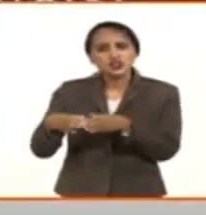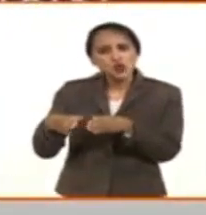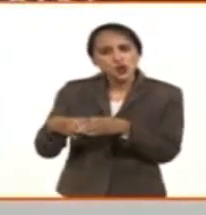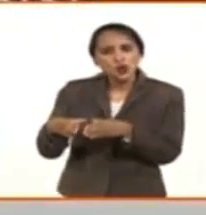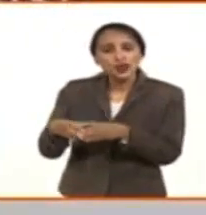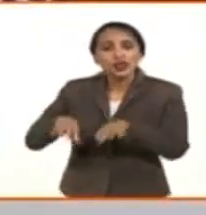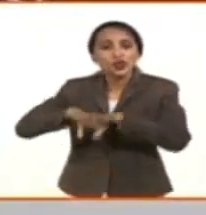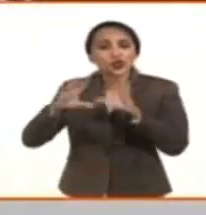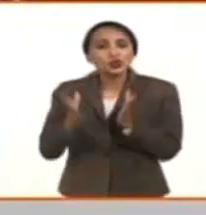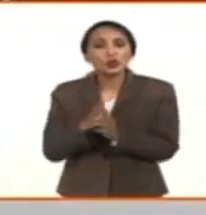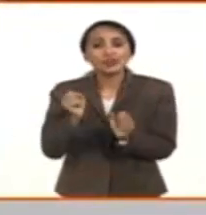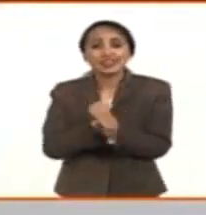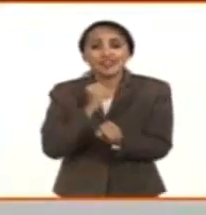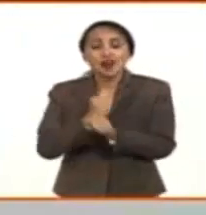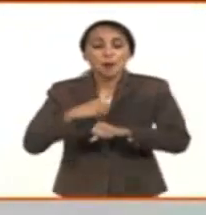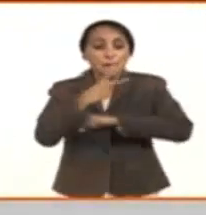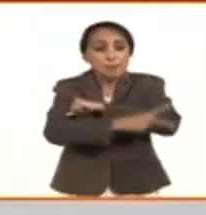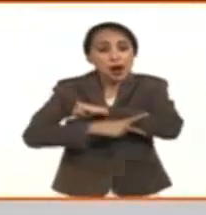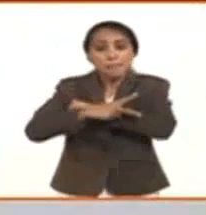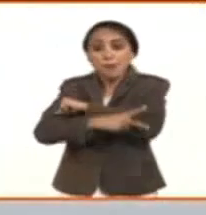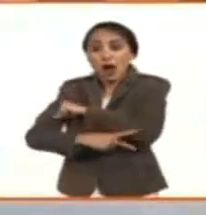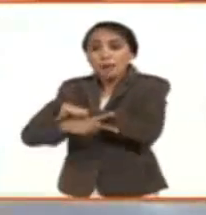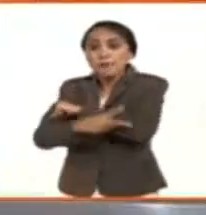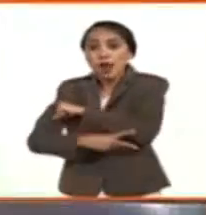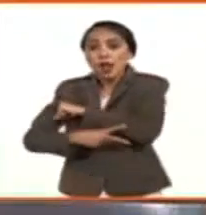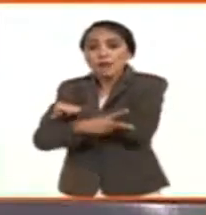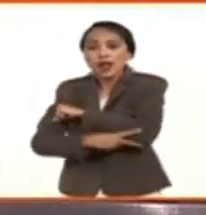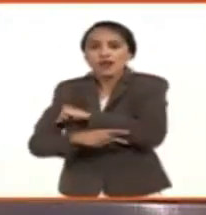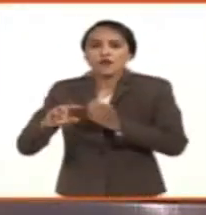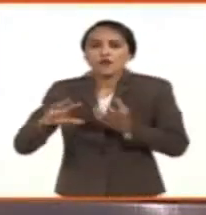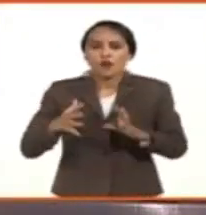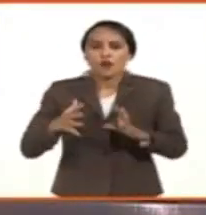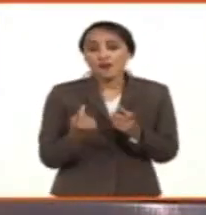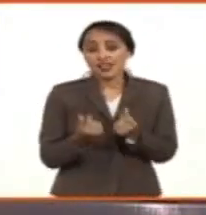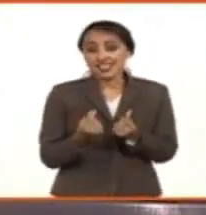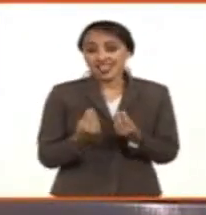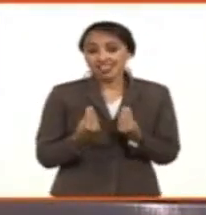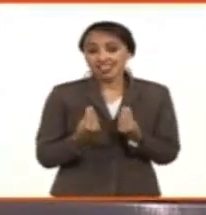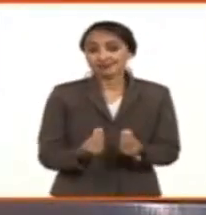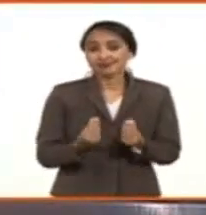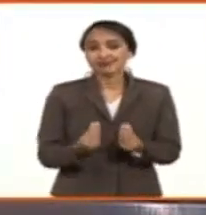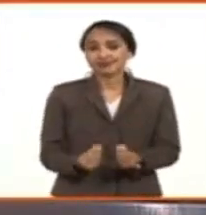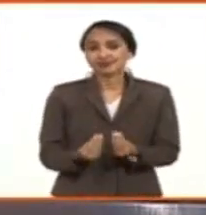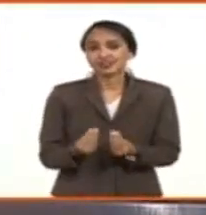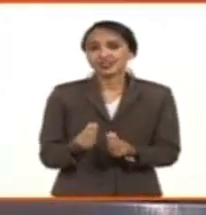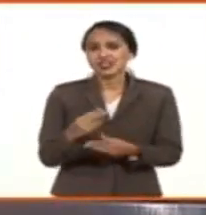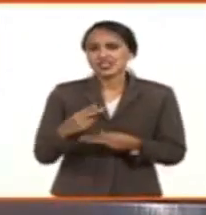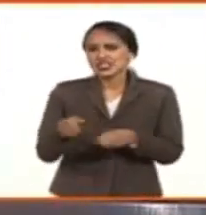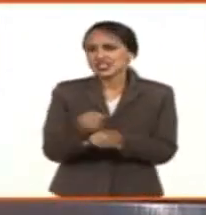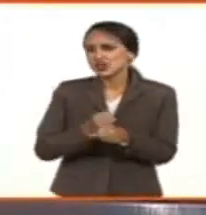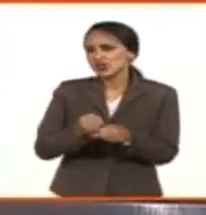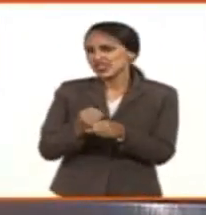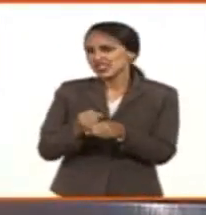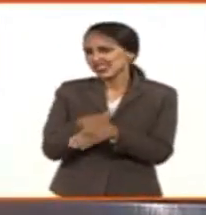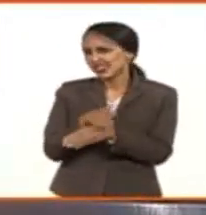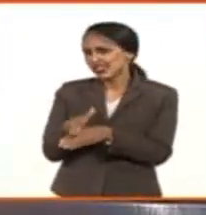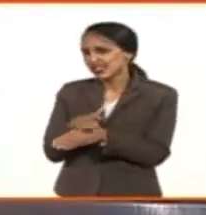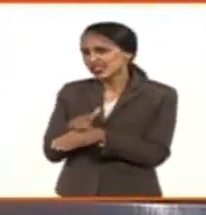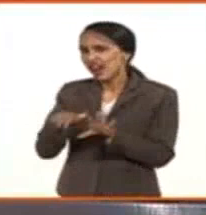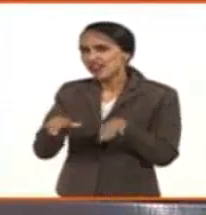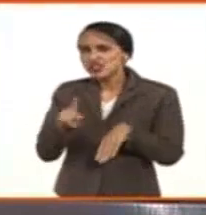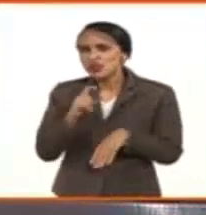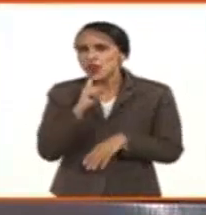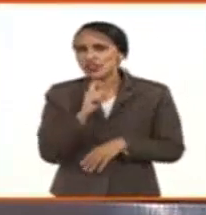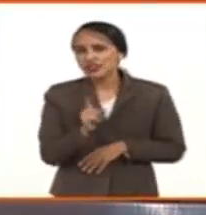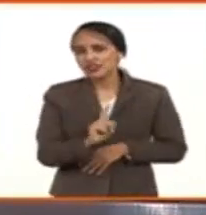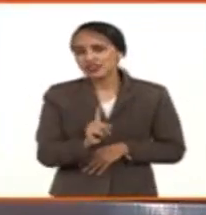trabajo país por país que tiene una estrategia financiada y que se aplica incluso a veces de forma muy poco original digamos a veces no es tan difícil detectar cómo